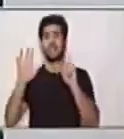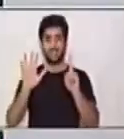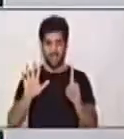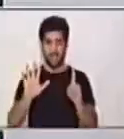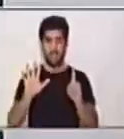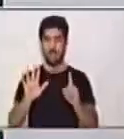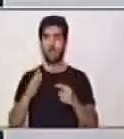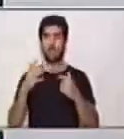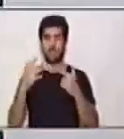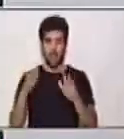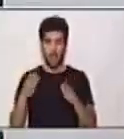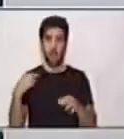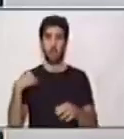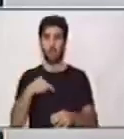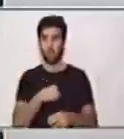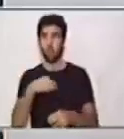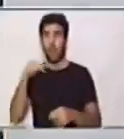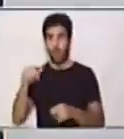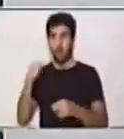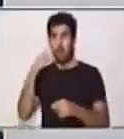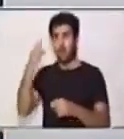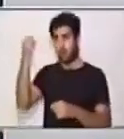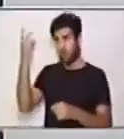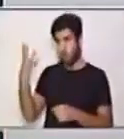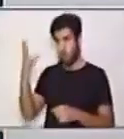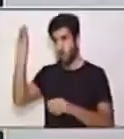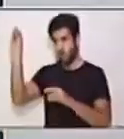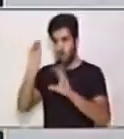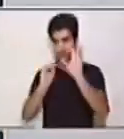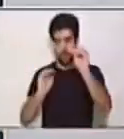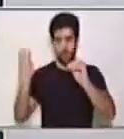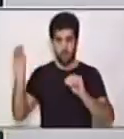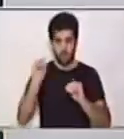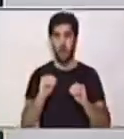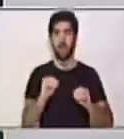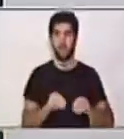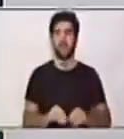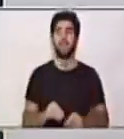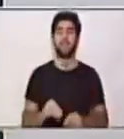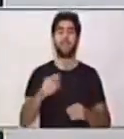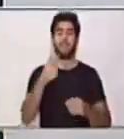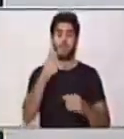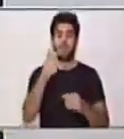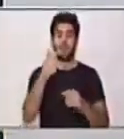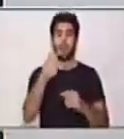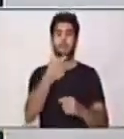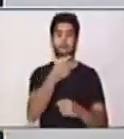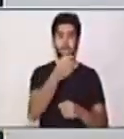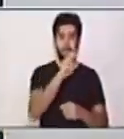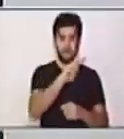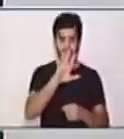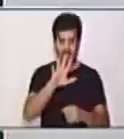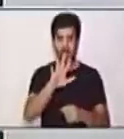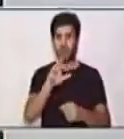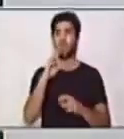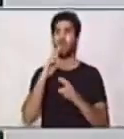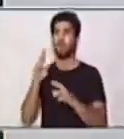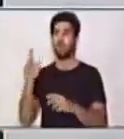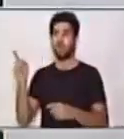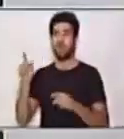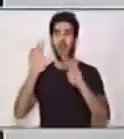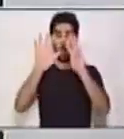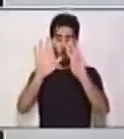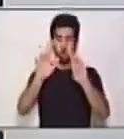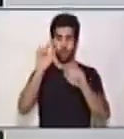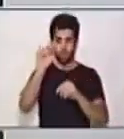Y entonces ahora sustituimos esos valores en la ecuación. Límite inferior, 25. Primer delta,